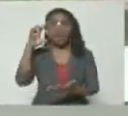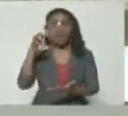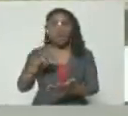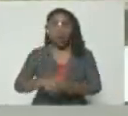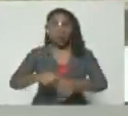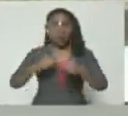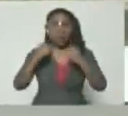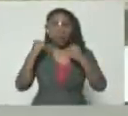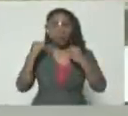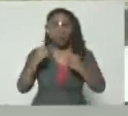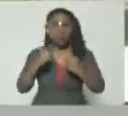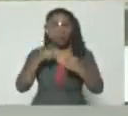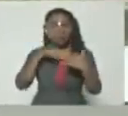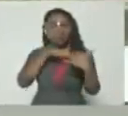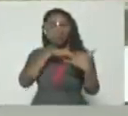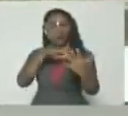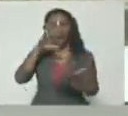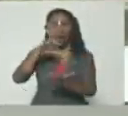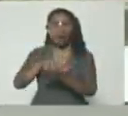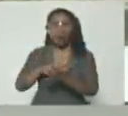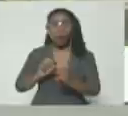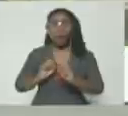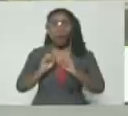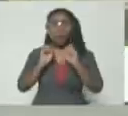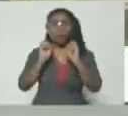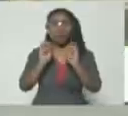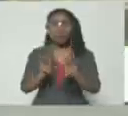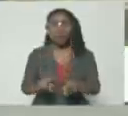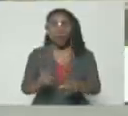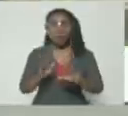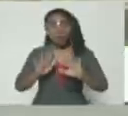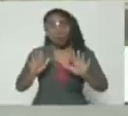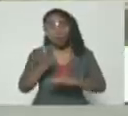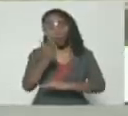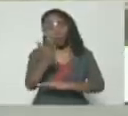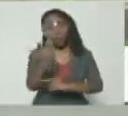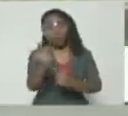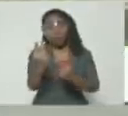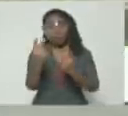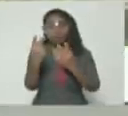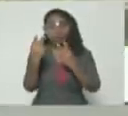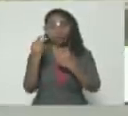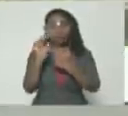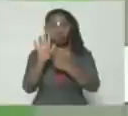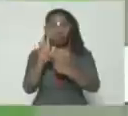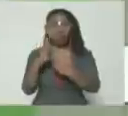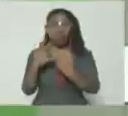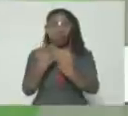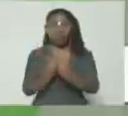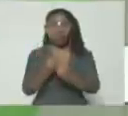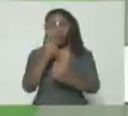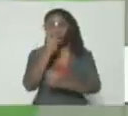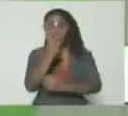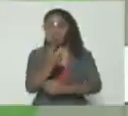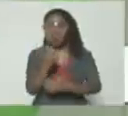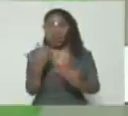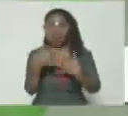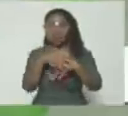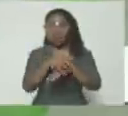aguerrido y combativo Aragua. En esta oportunidad, tal como usted lo señaló, nos acompañamos en una visita